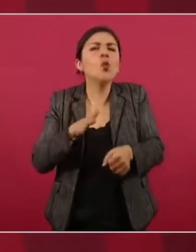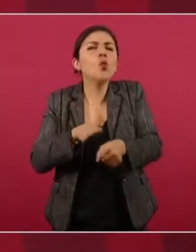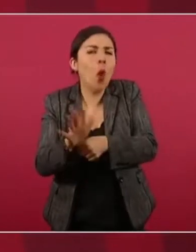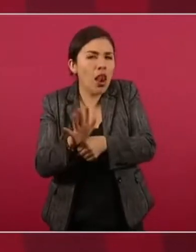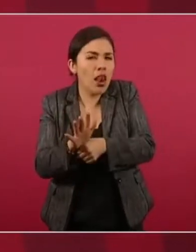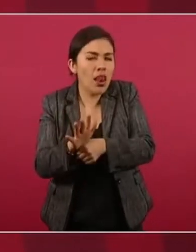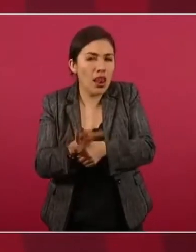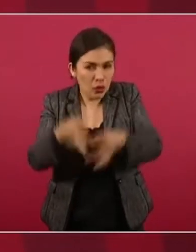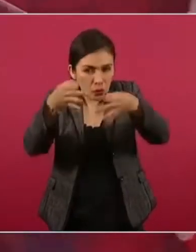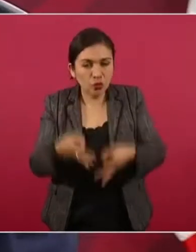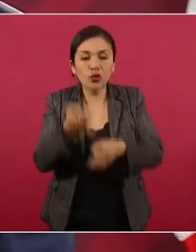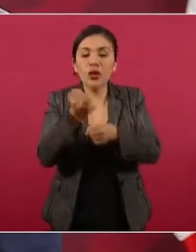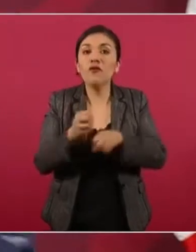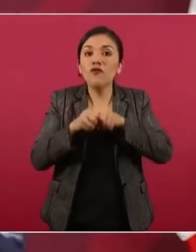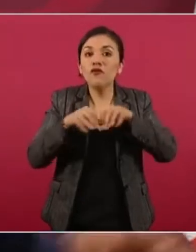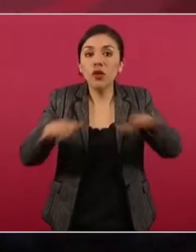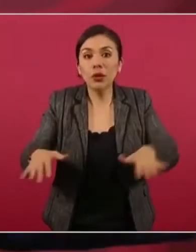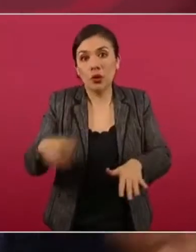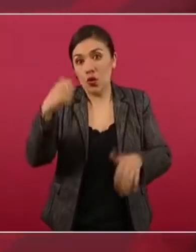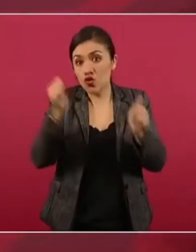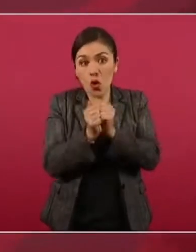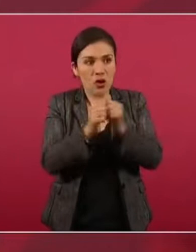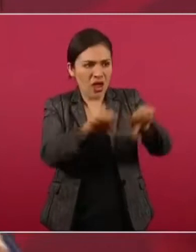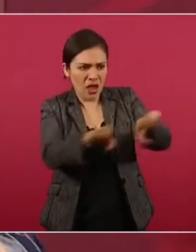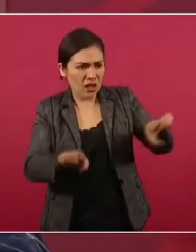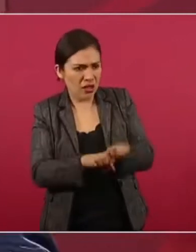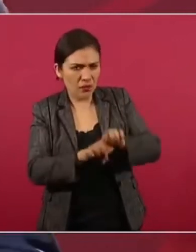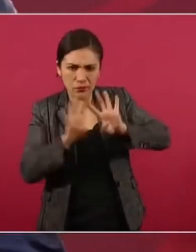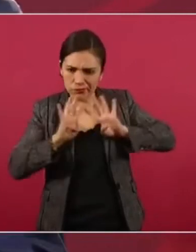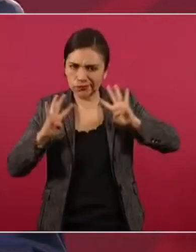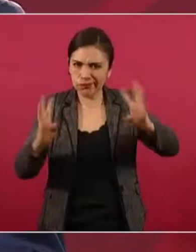en específico informaba con todo su gabinete